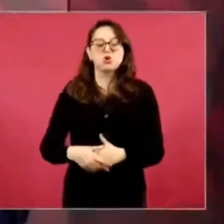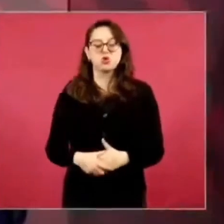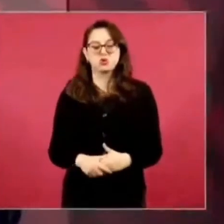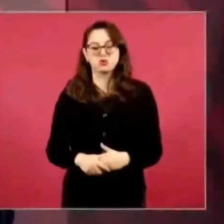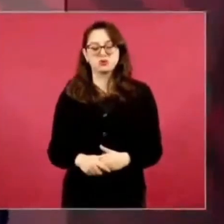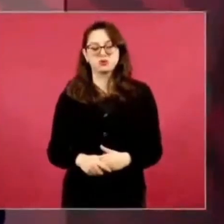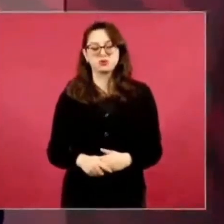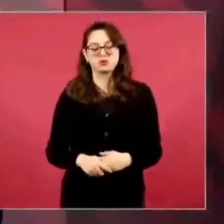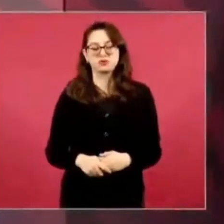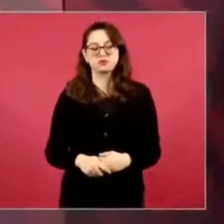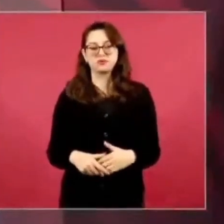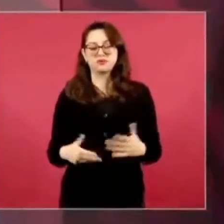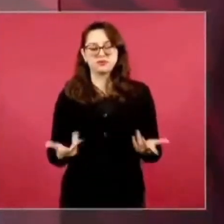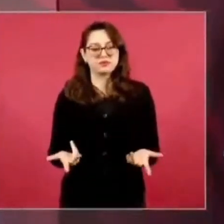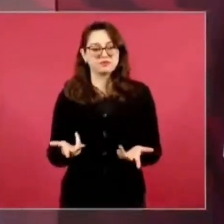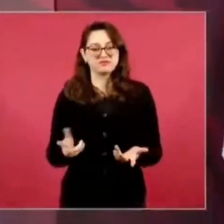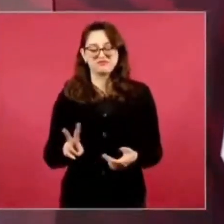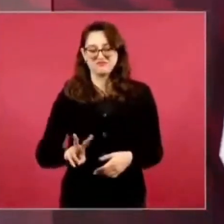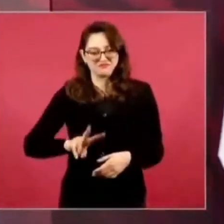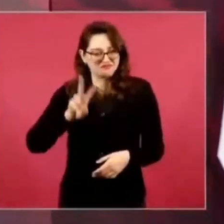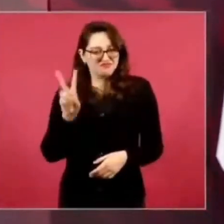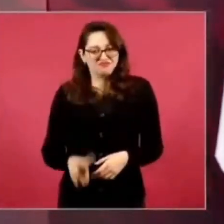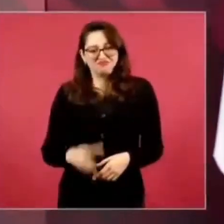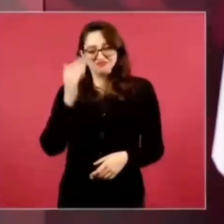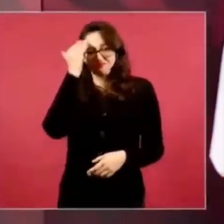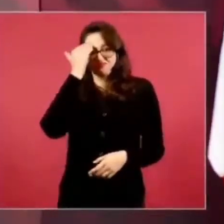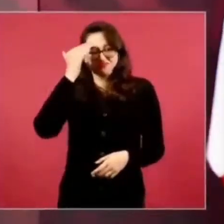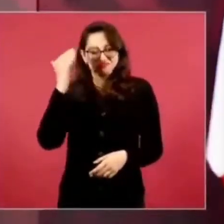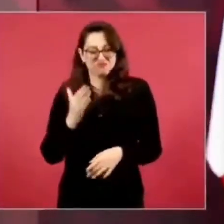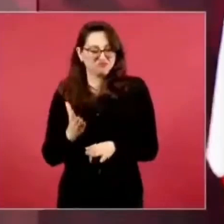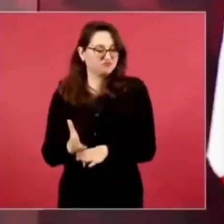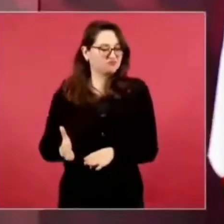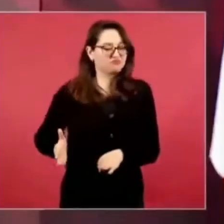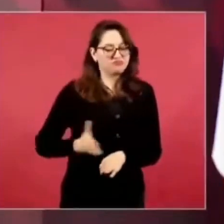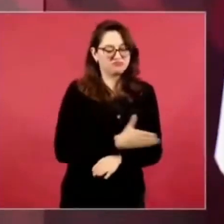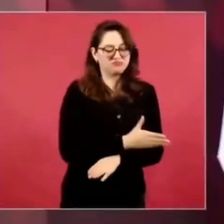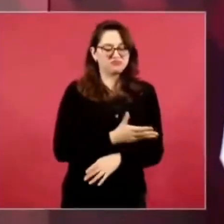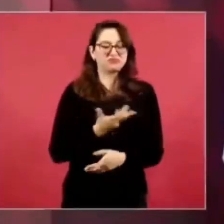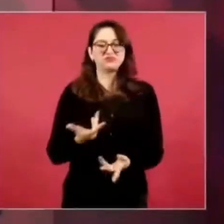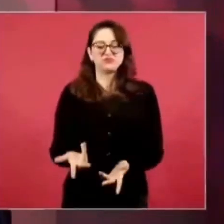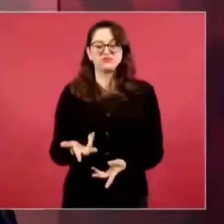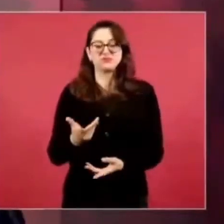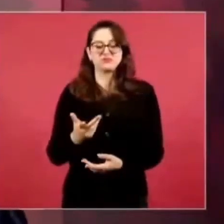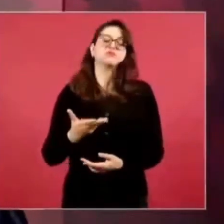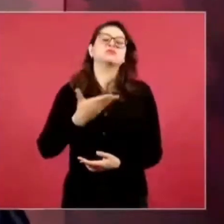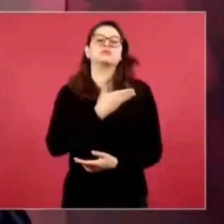en el sexenio pasado. Y todo el propósito era también la privatización,